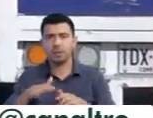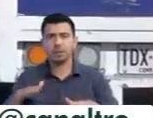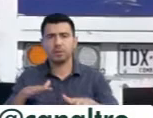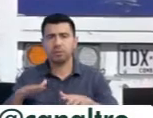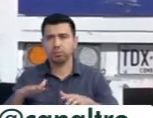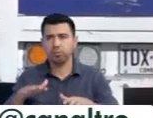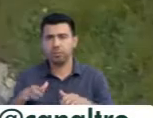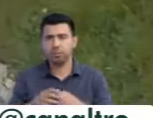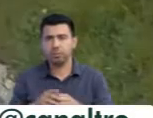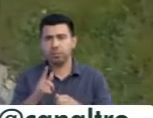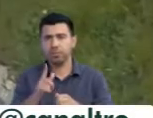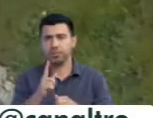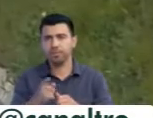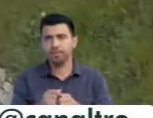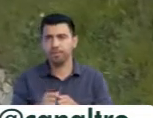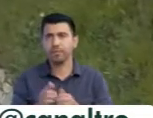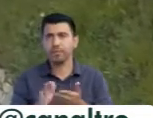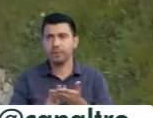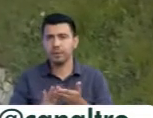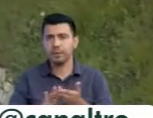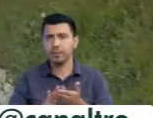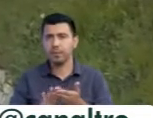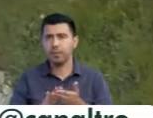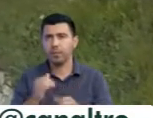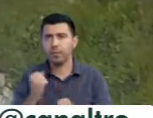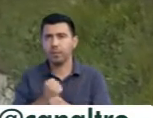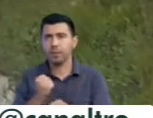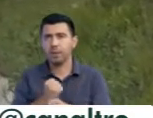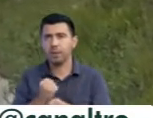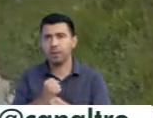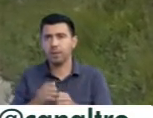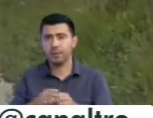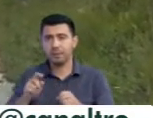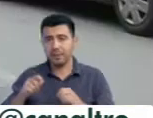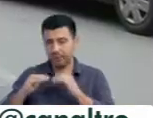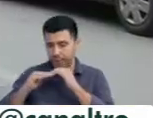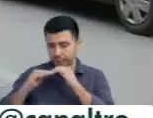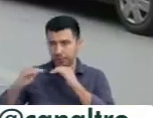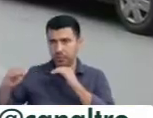que adelanta trabajos con el propósito de estabilizar